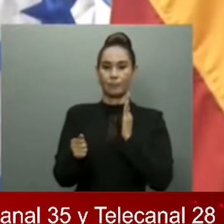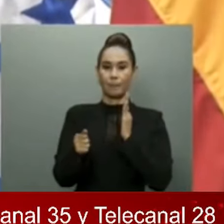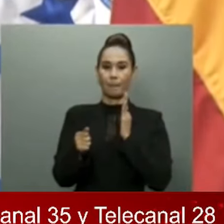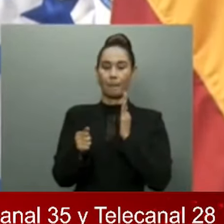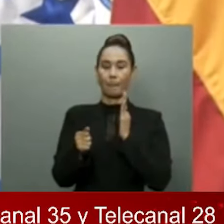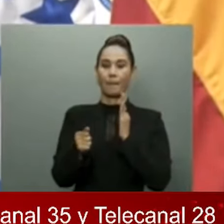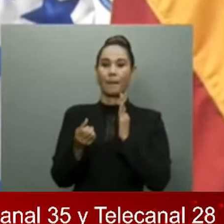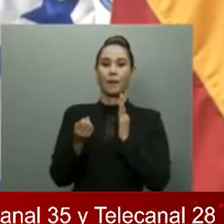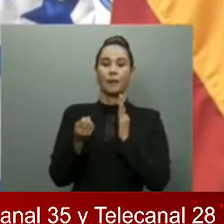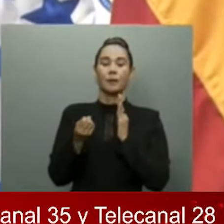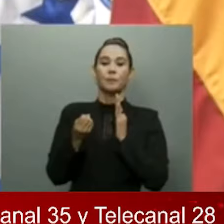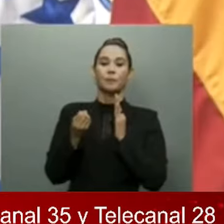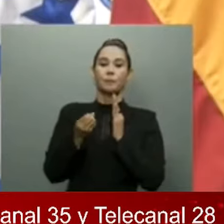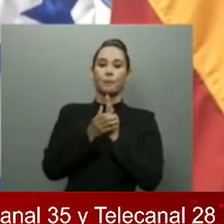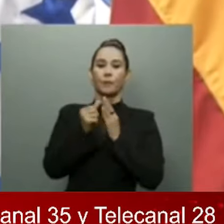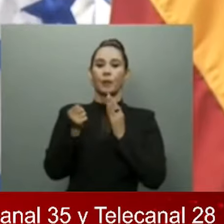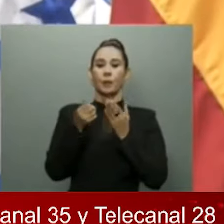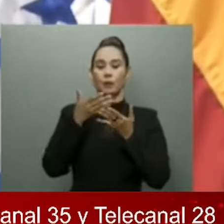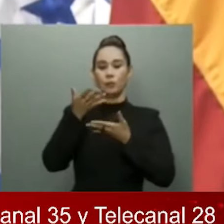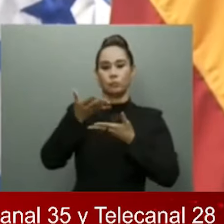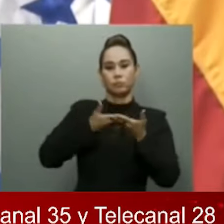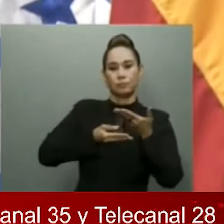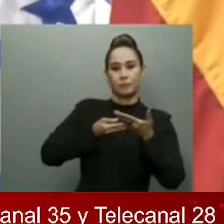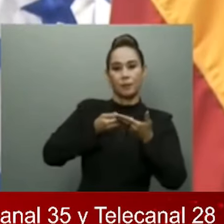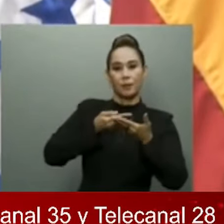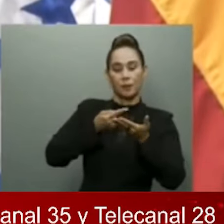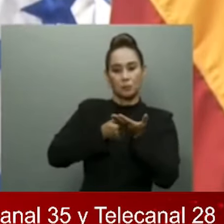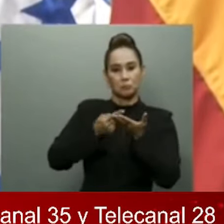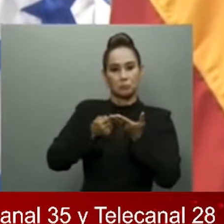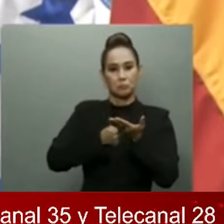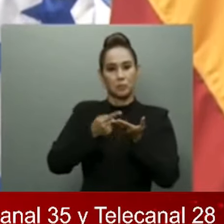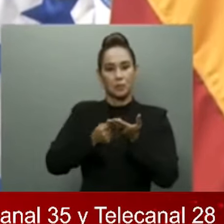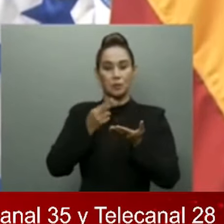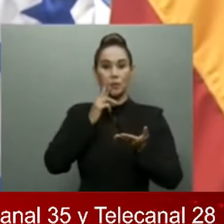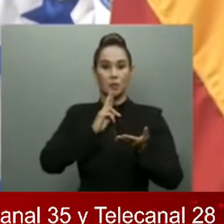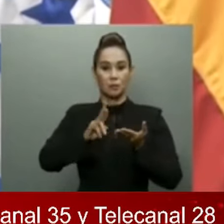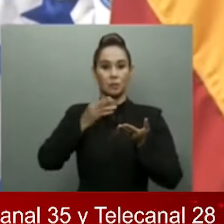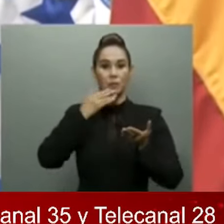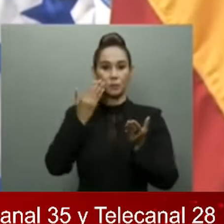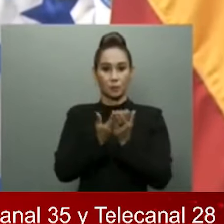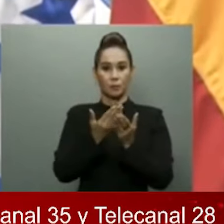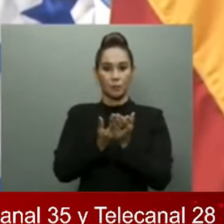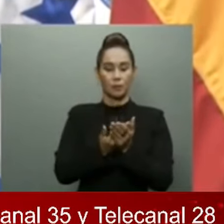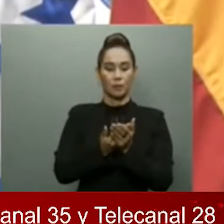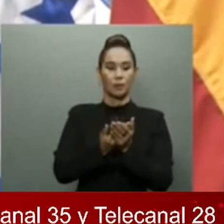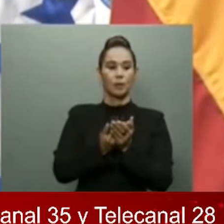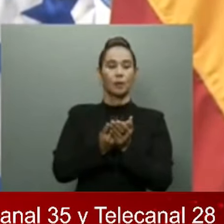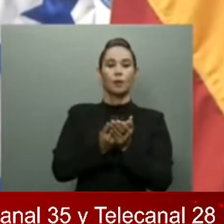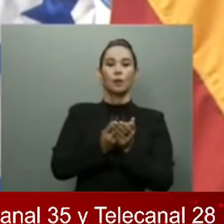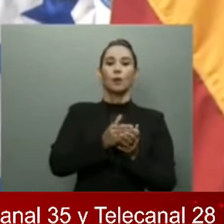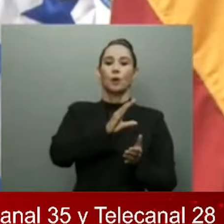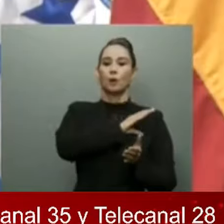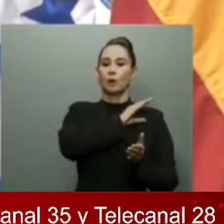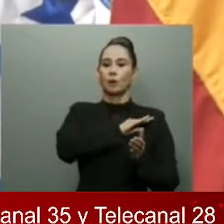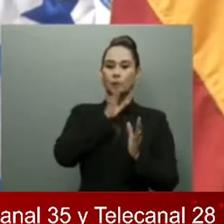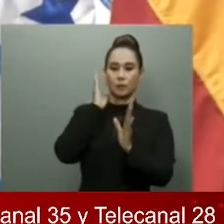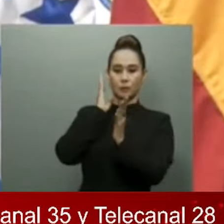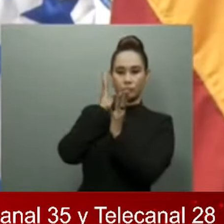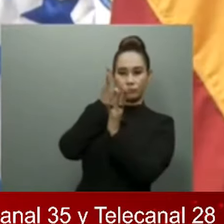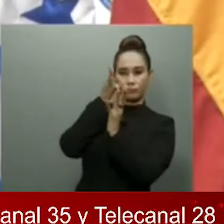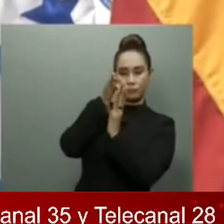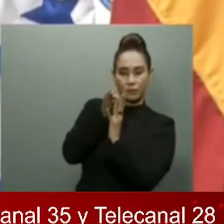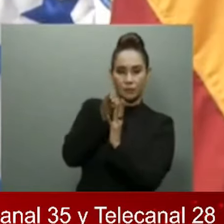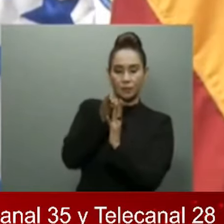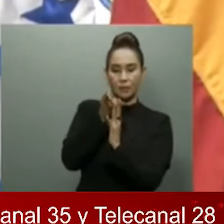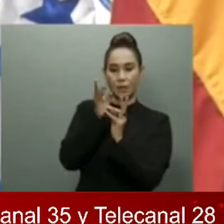con capacidad de interacción y respuesta efectiva. Una policía centrada en las personas y